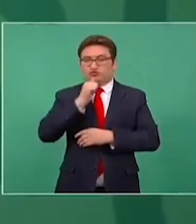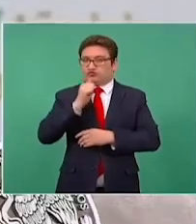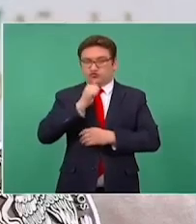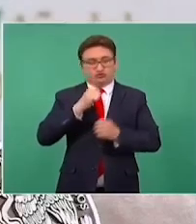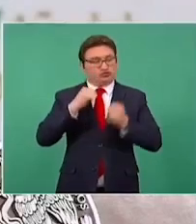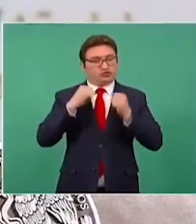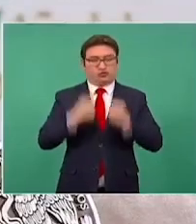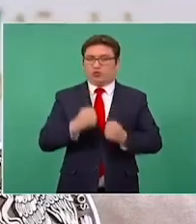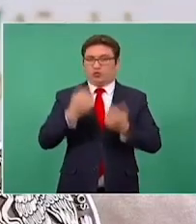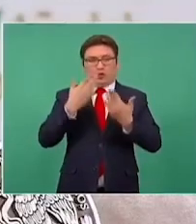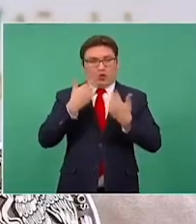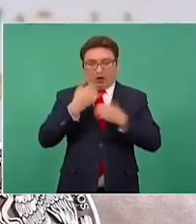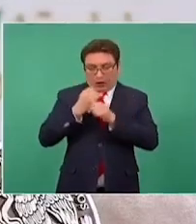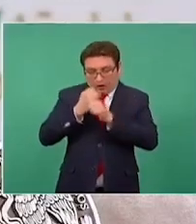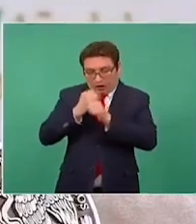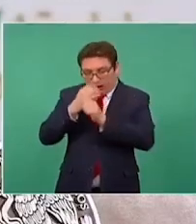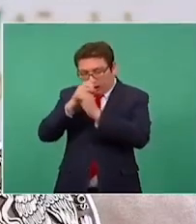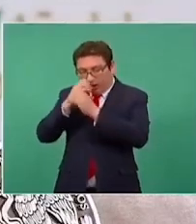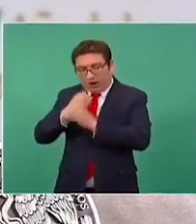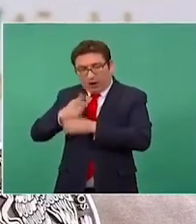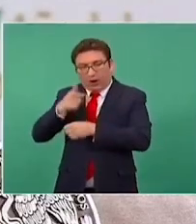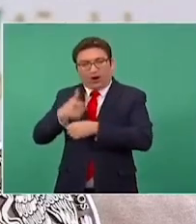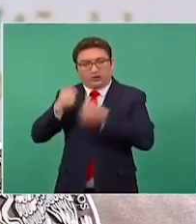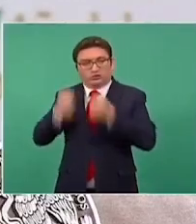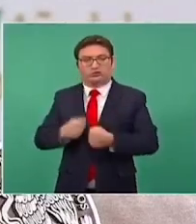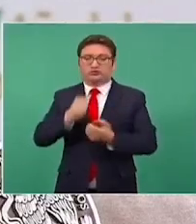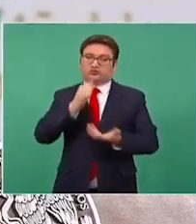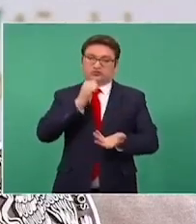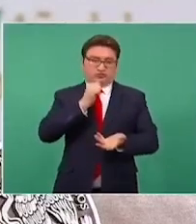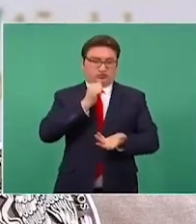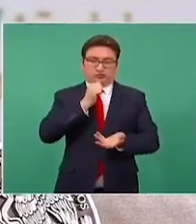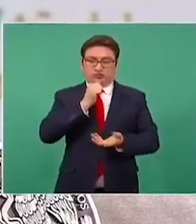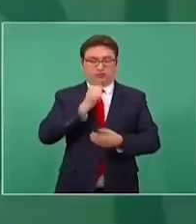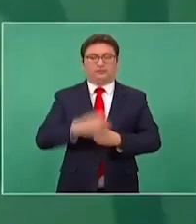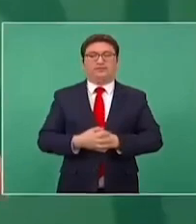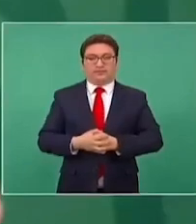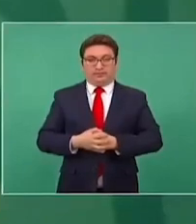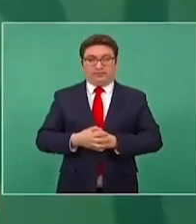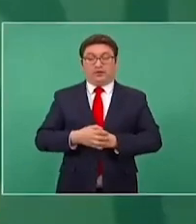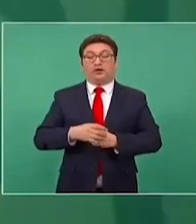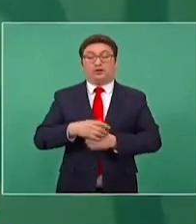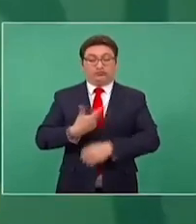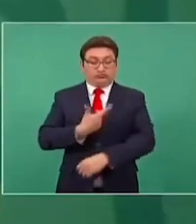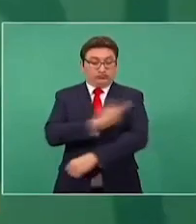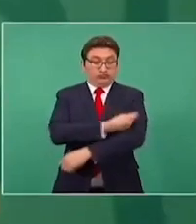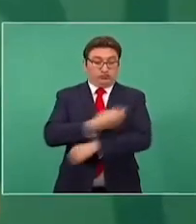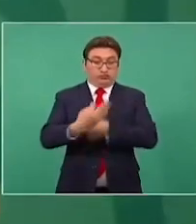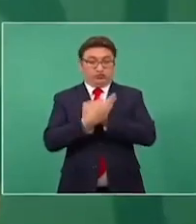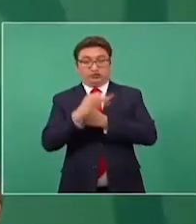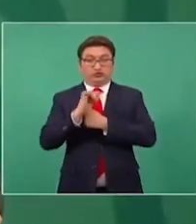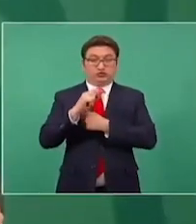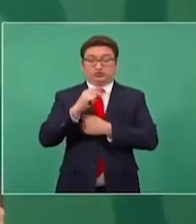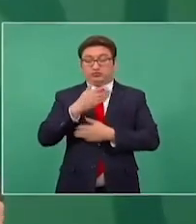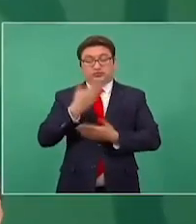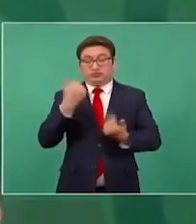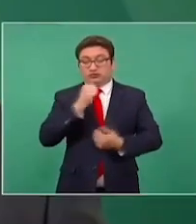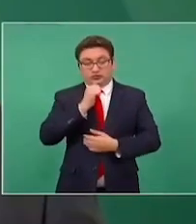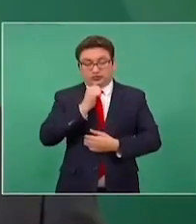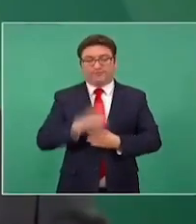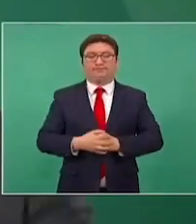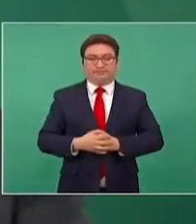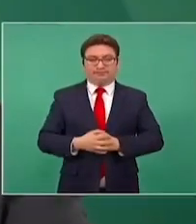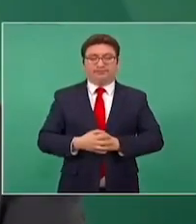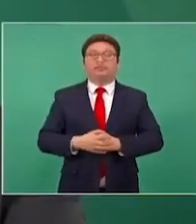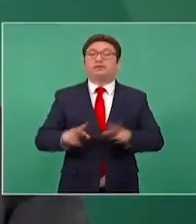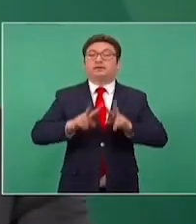contagios durante las próximas dos semanas, tomando en cuenta la respuesta de la pandemia en Estados Unidos y en el resto del